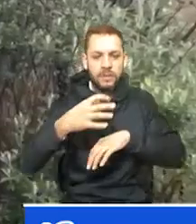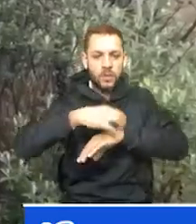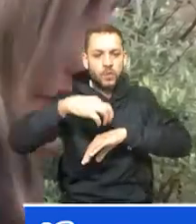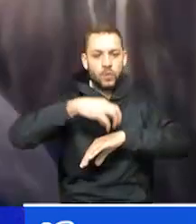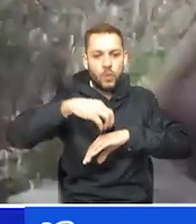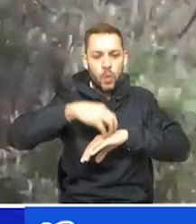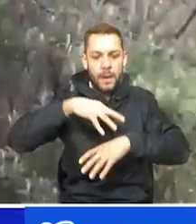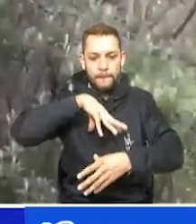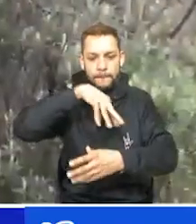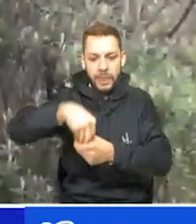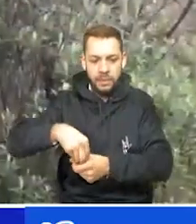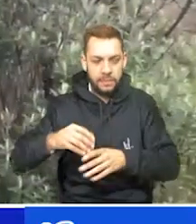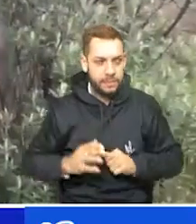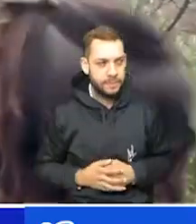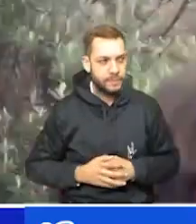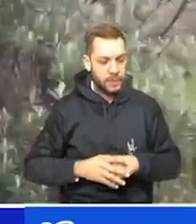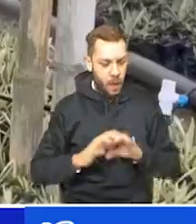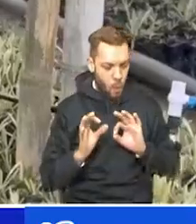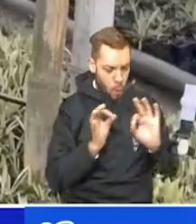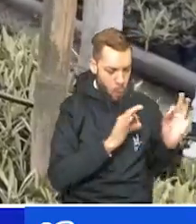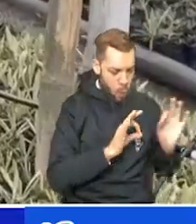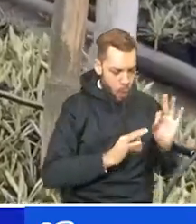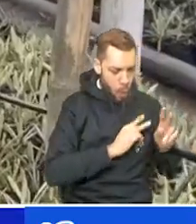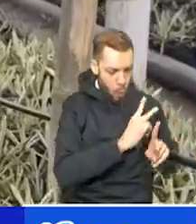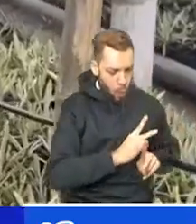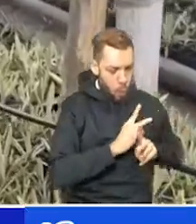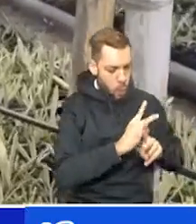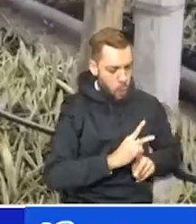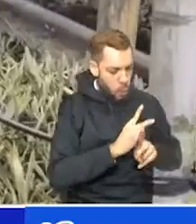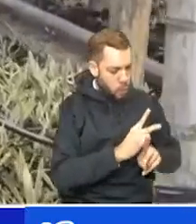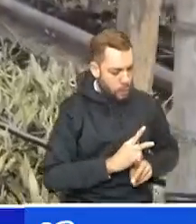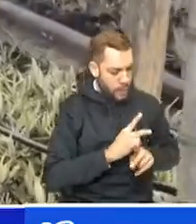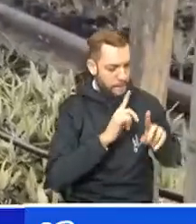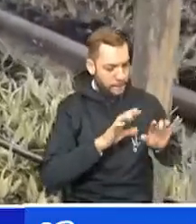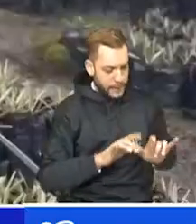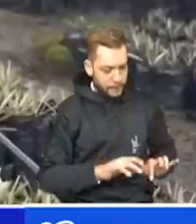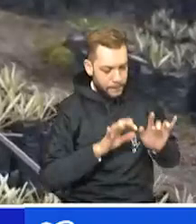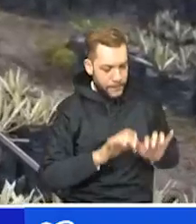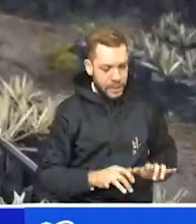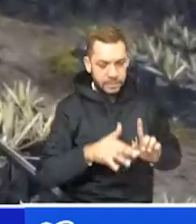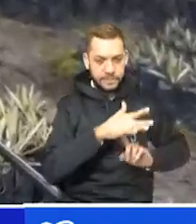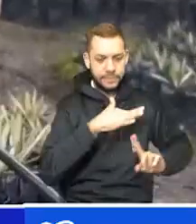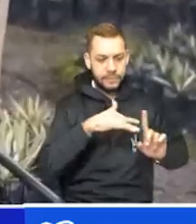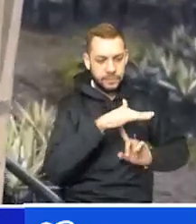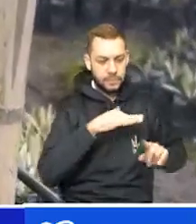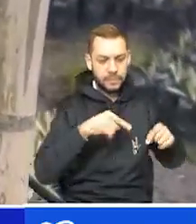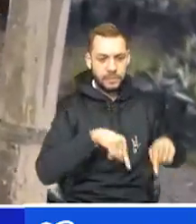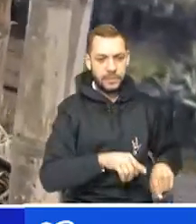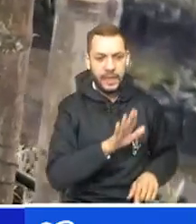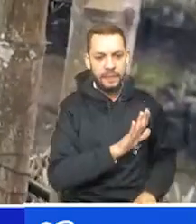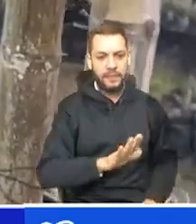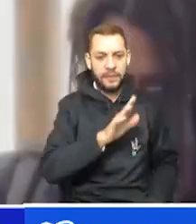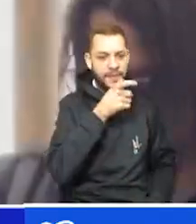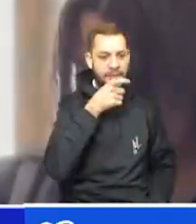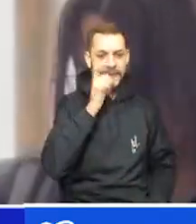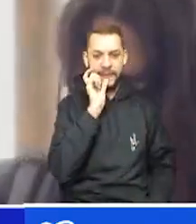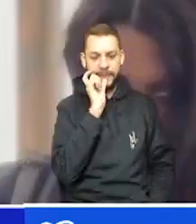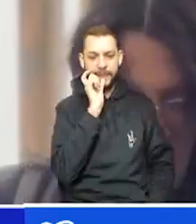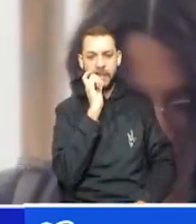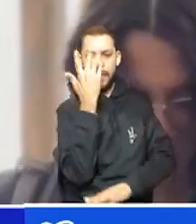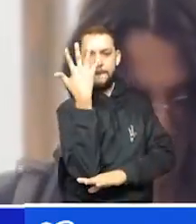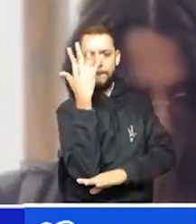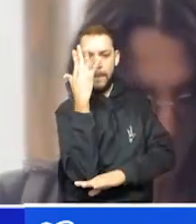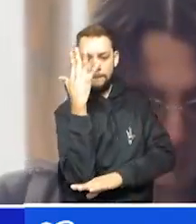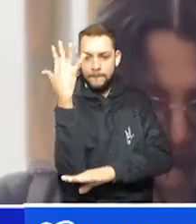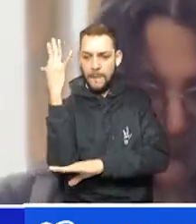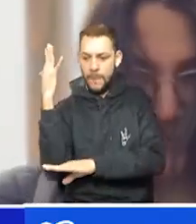Para la preservación del medio ambiente y la conservación de fuentes hídricas, la Secretaría de Medio Ambiente de Caldas lleva a cabo siembra de frailejones en